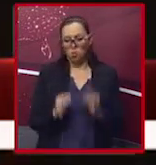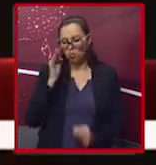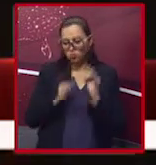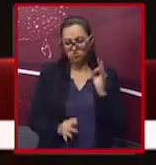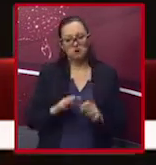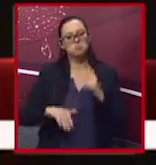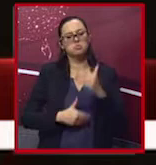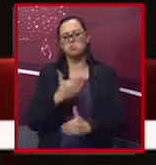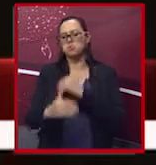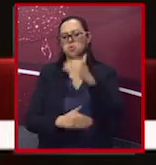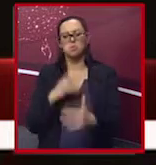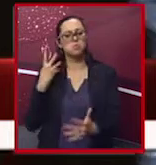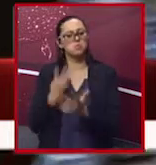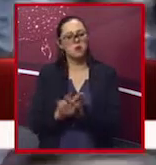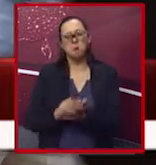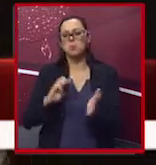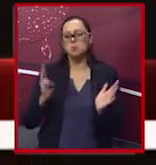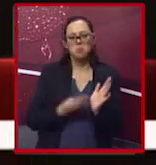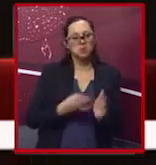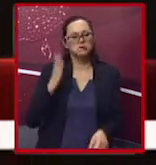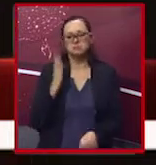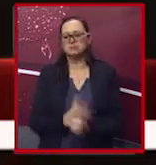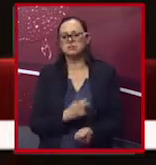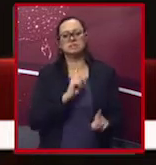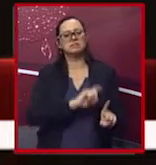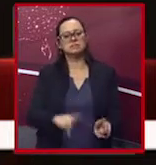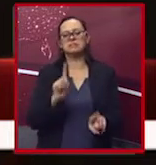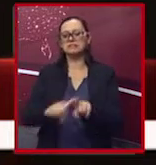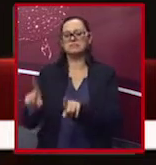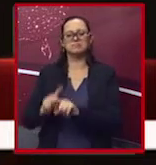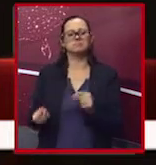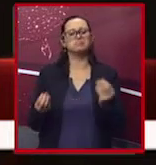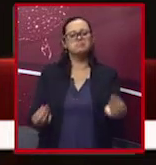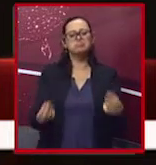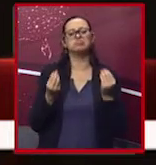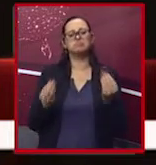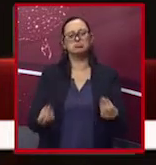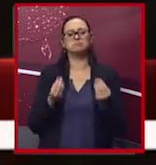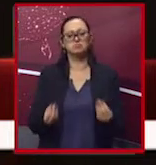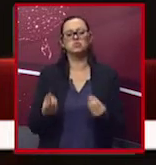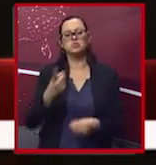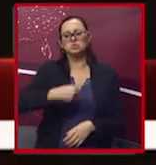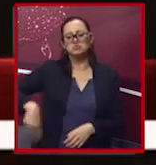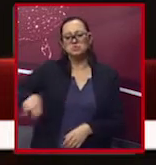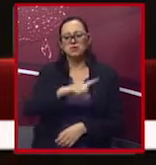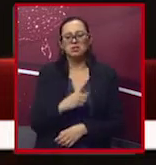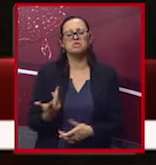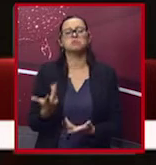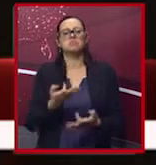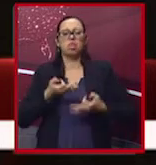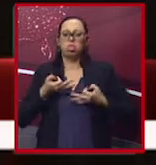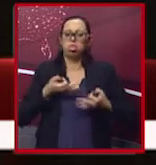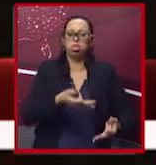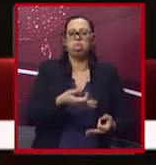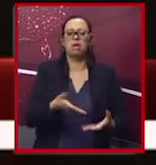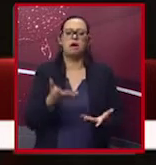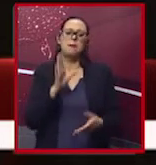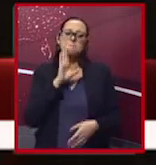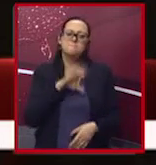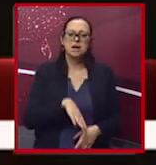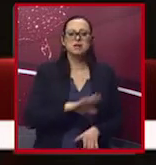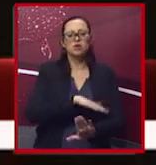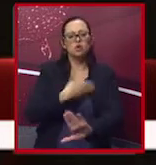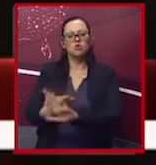sancione a tantos y tantos funcionarios que se dan por miles, por desgracias, que se corrompen y afectan los intereses de nuestro